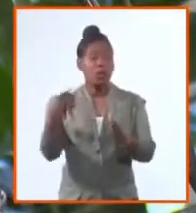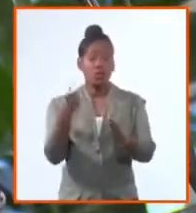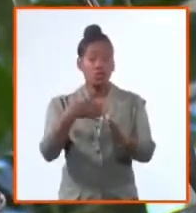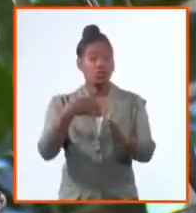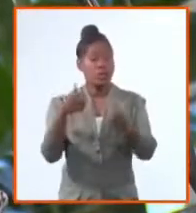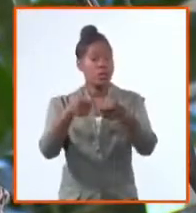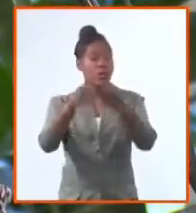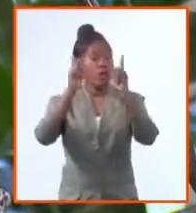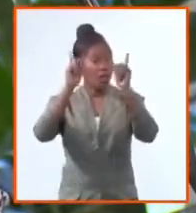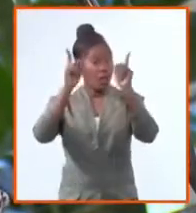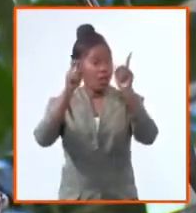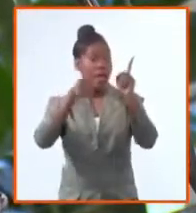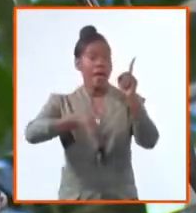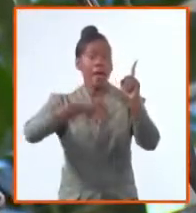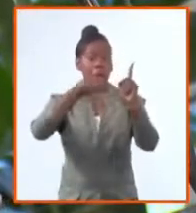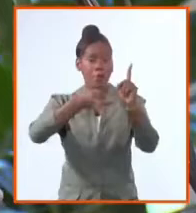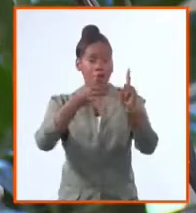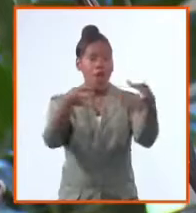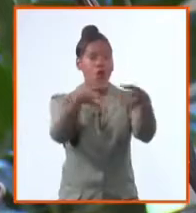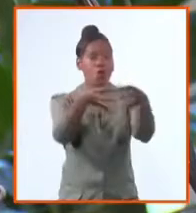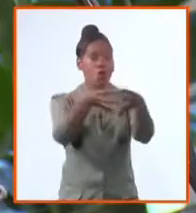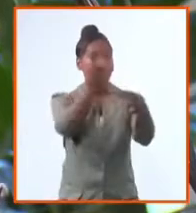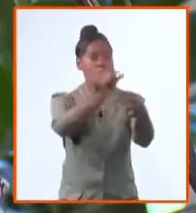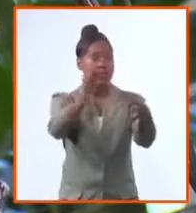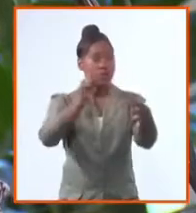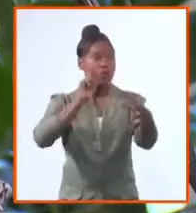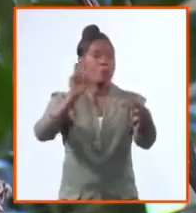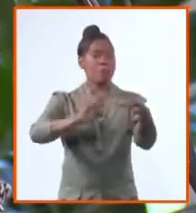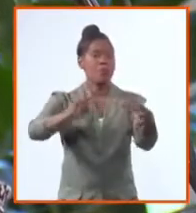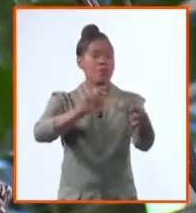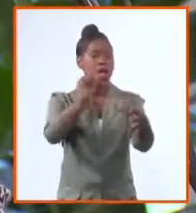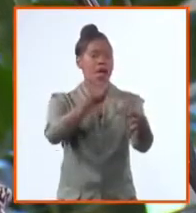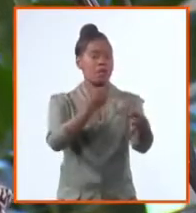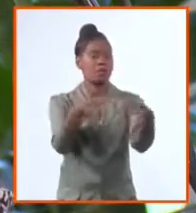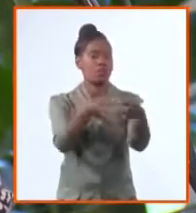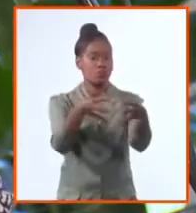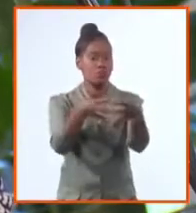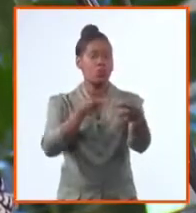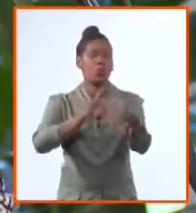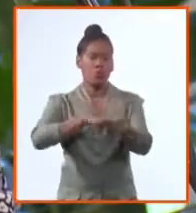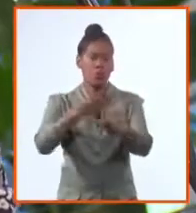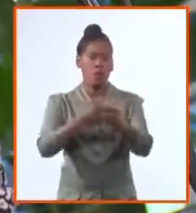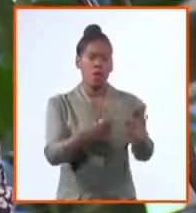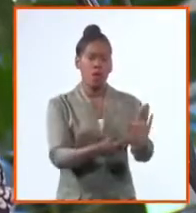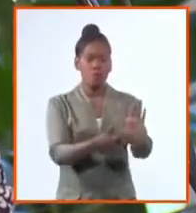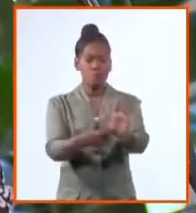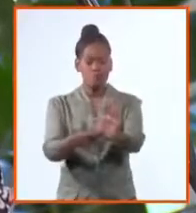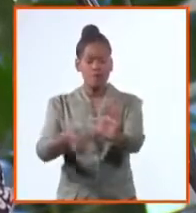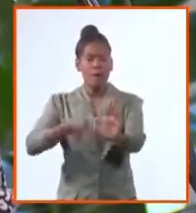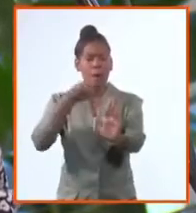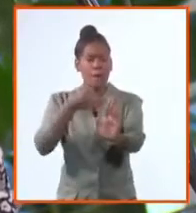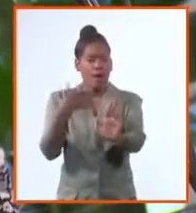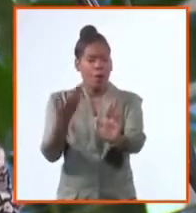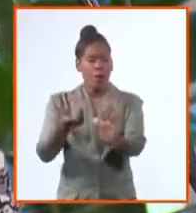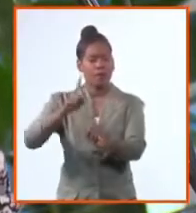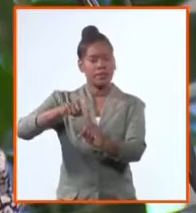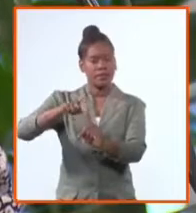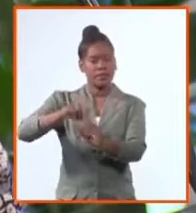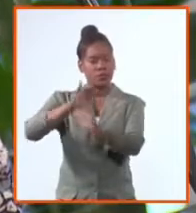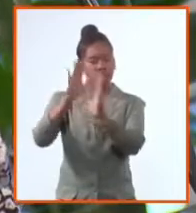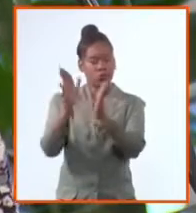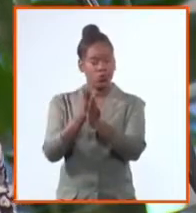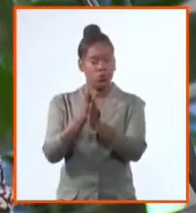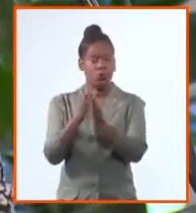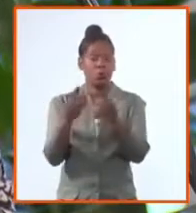y todavía tenemos que seguir vacunando, reforzando e investigando. Pero esta integración la tenemos que continuar, pero la tenemos